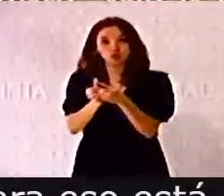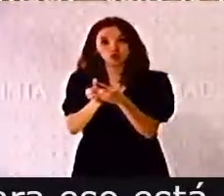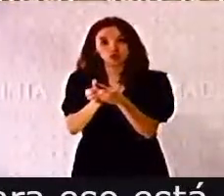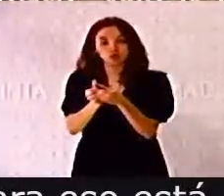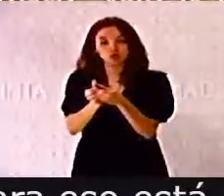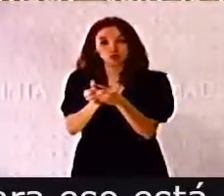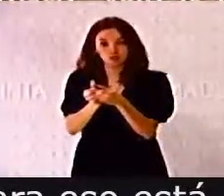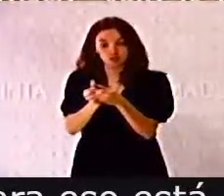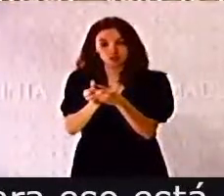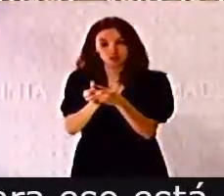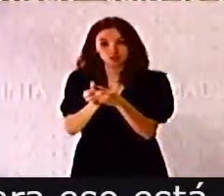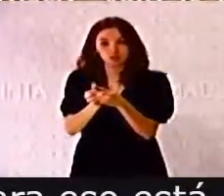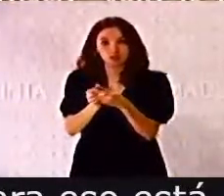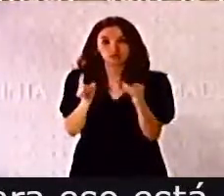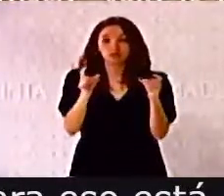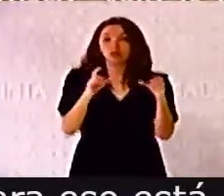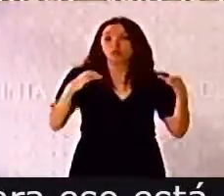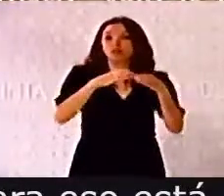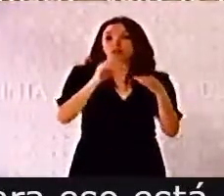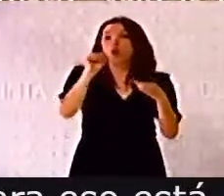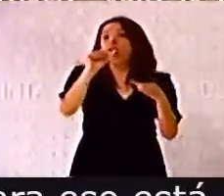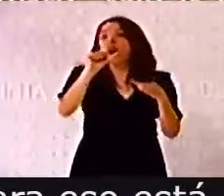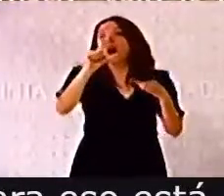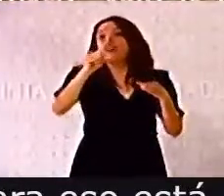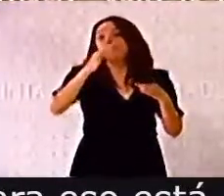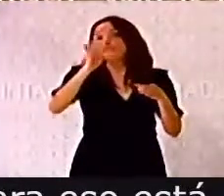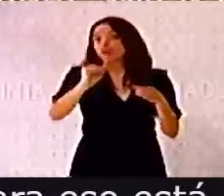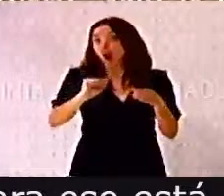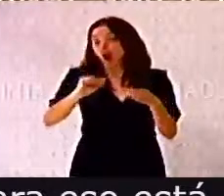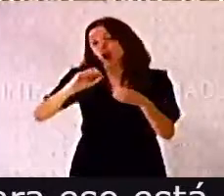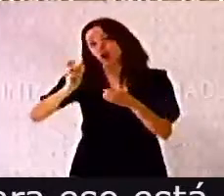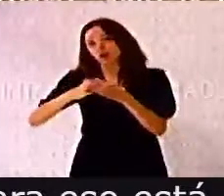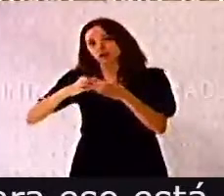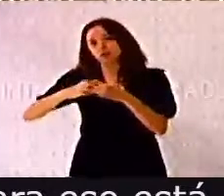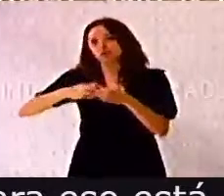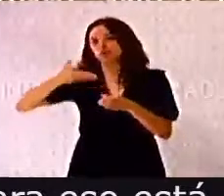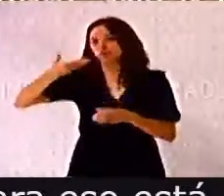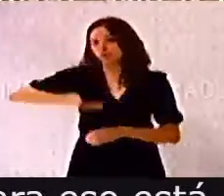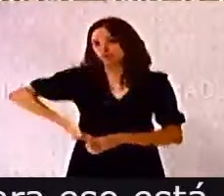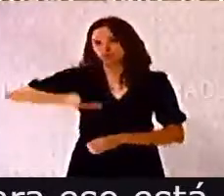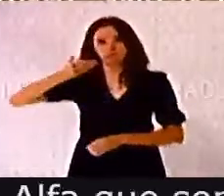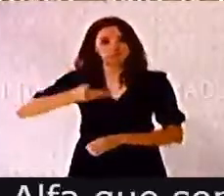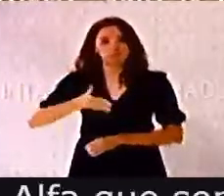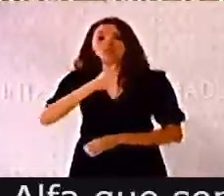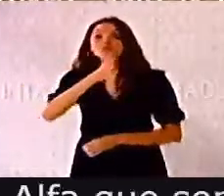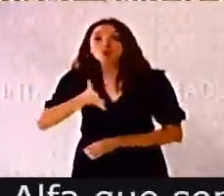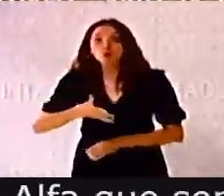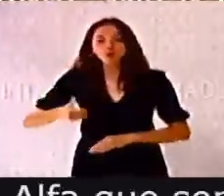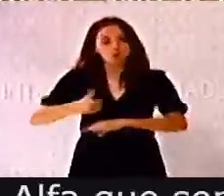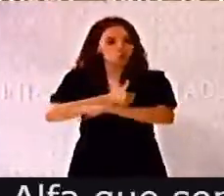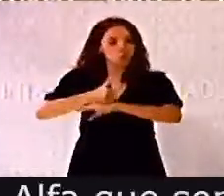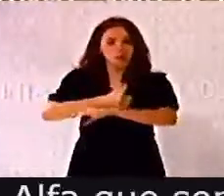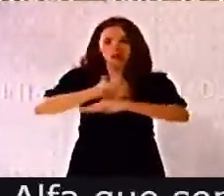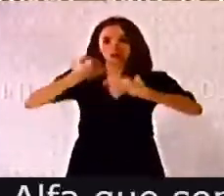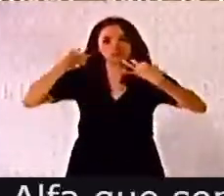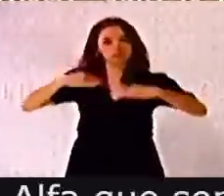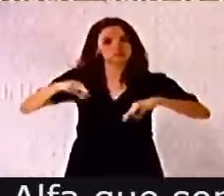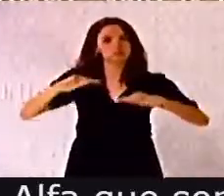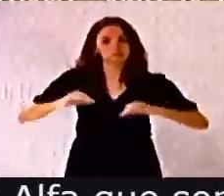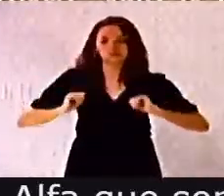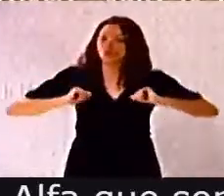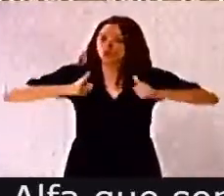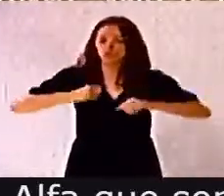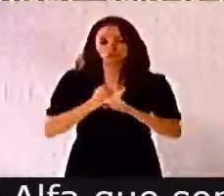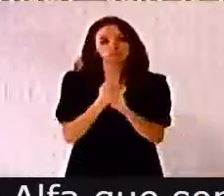Redcore y el operativo Alfa, que son también muy significativos. Es pura sociedad civil, que se puso manos a la obra a hacer un